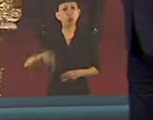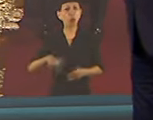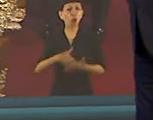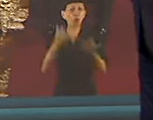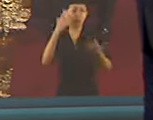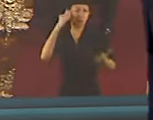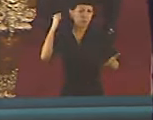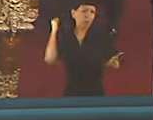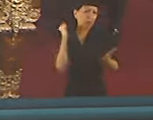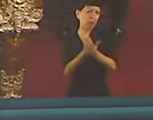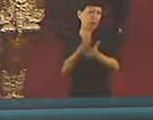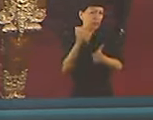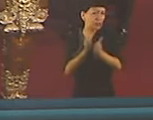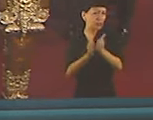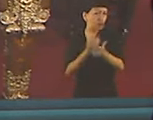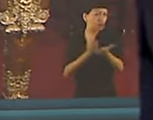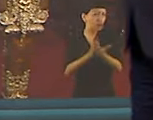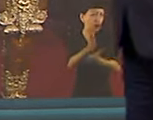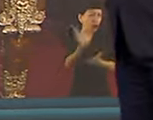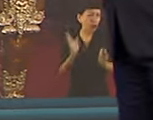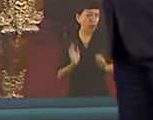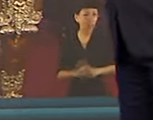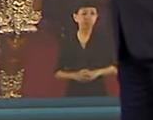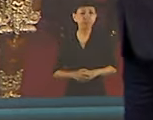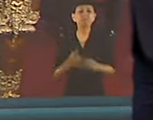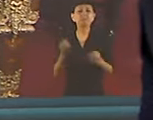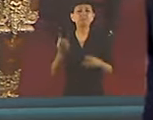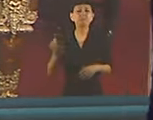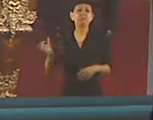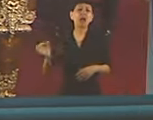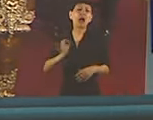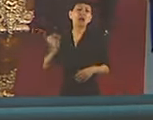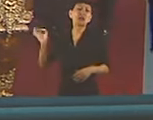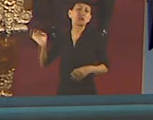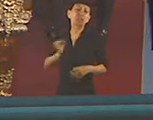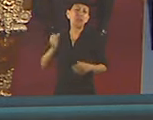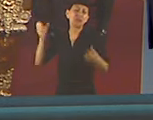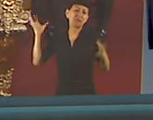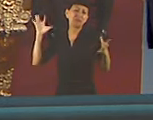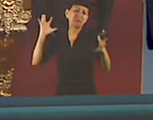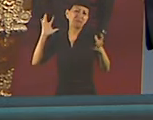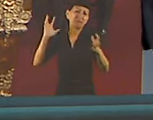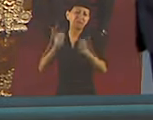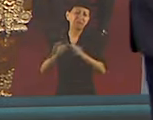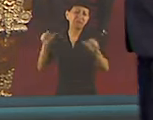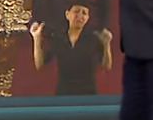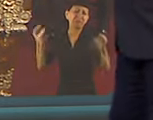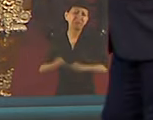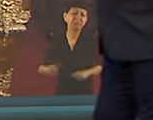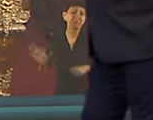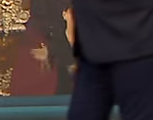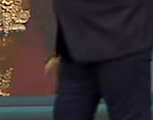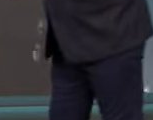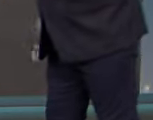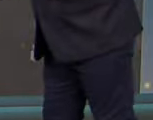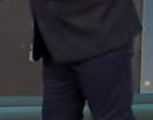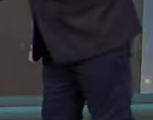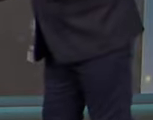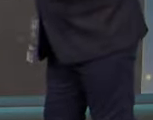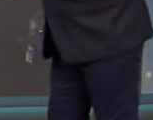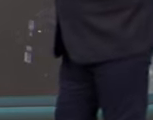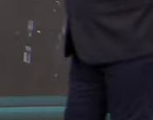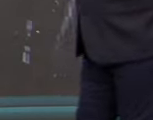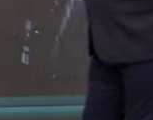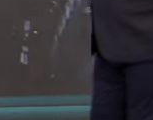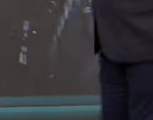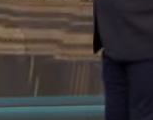con las sesiones Mira vos es es Es un mimoso bueno con las sesiones sesiones extraordinarias tuni